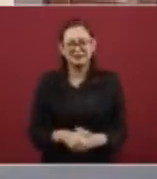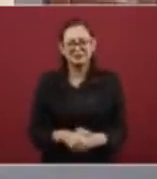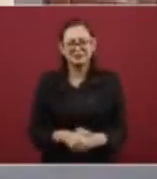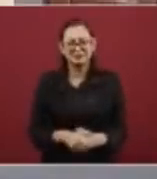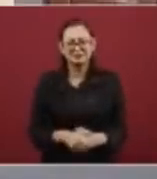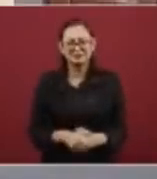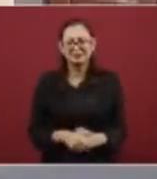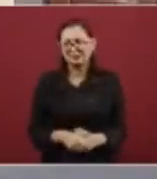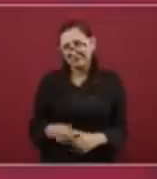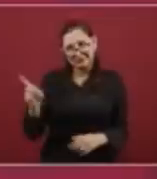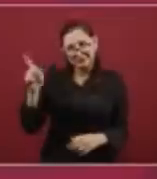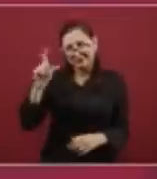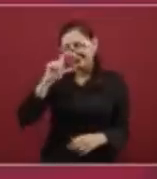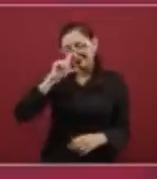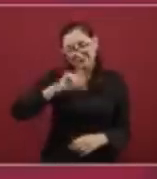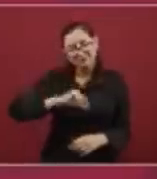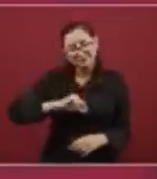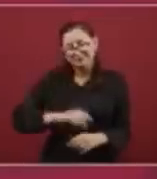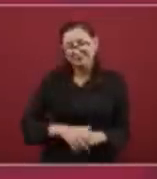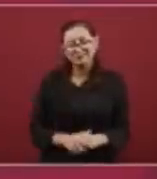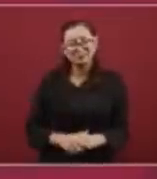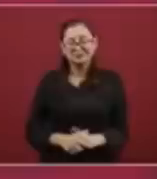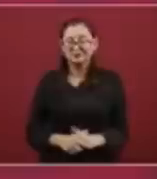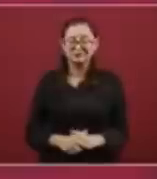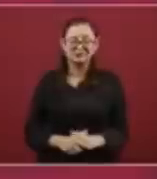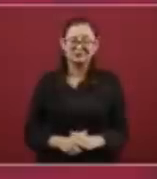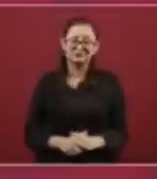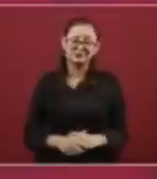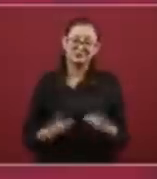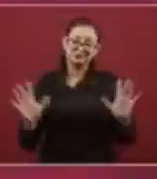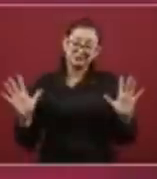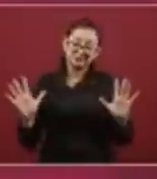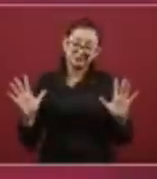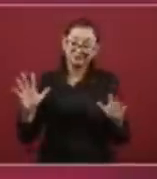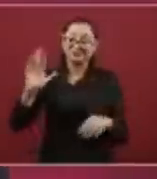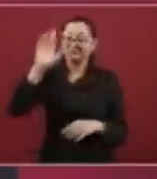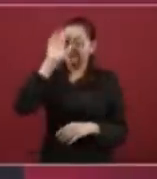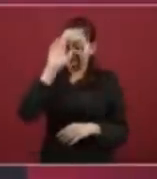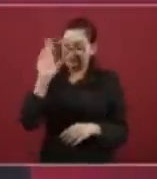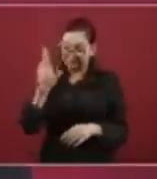les falló en ese sentido, con todo respeto.